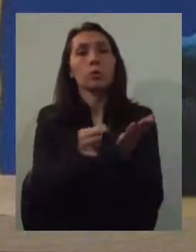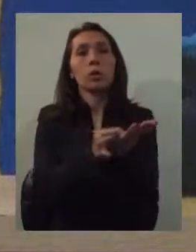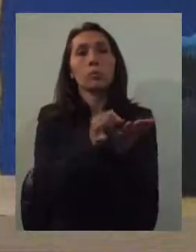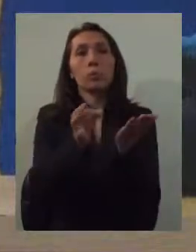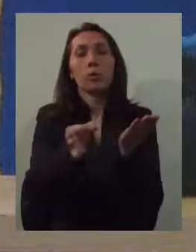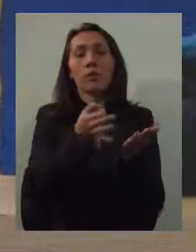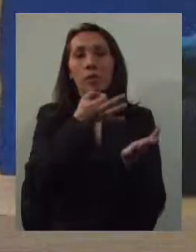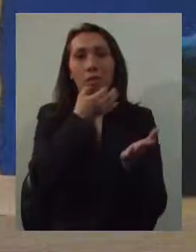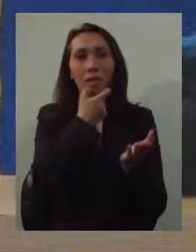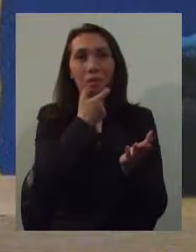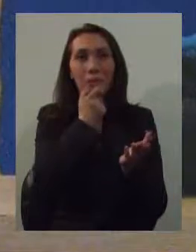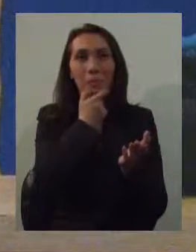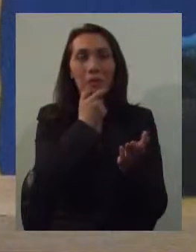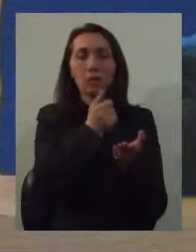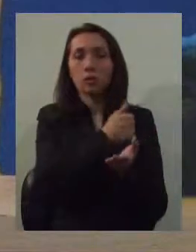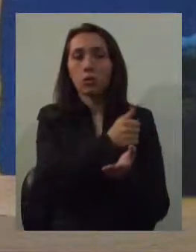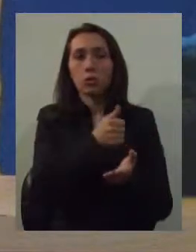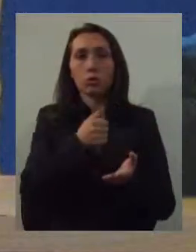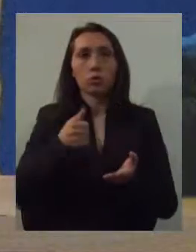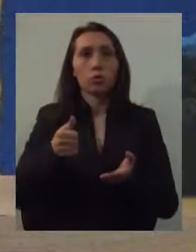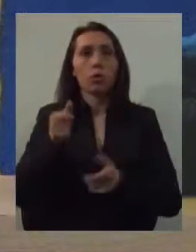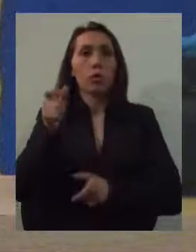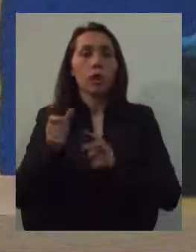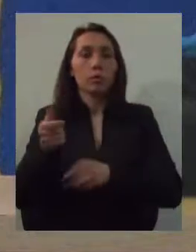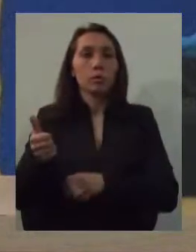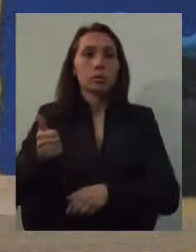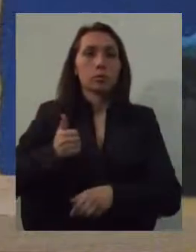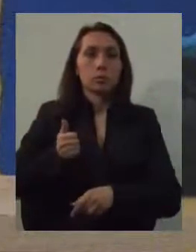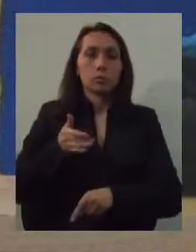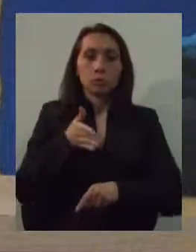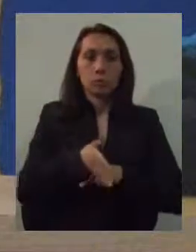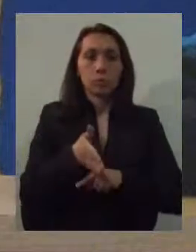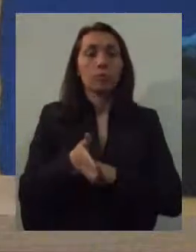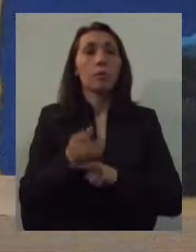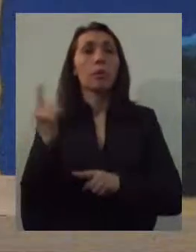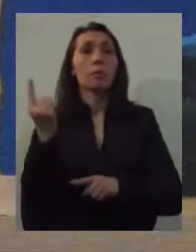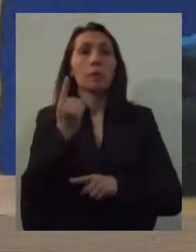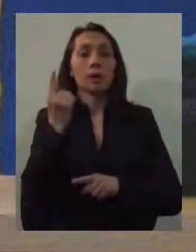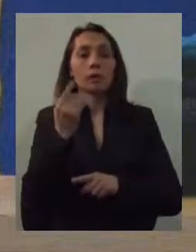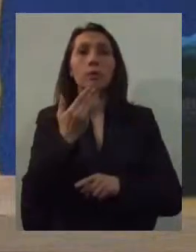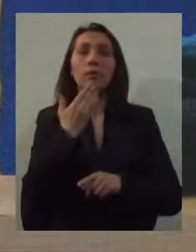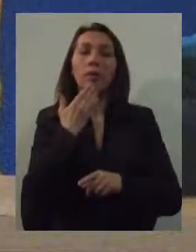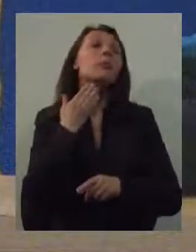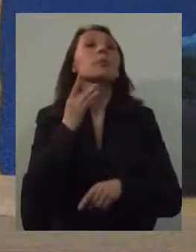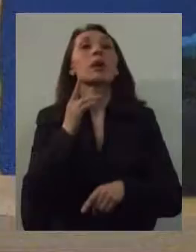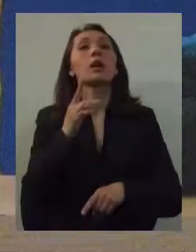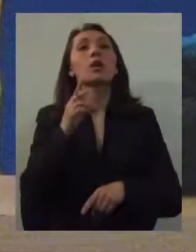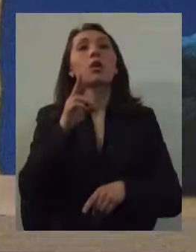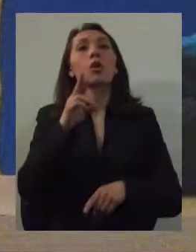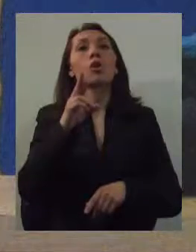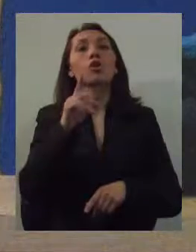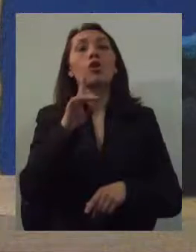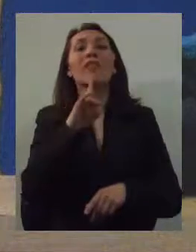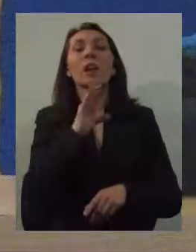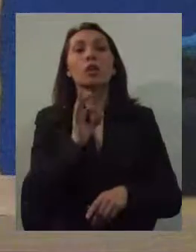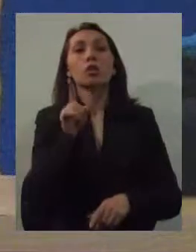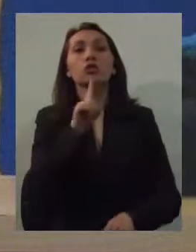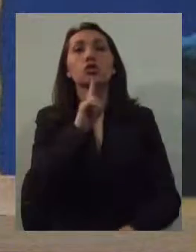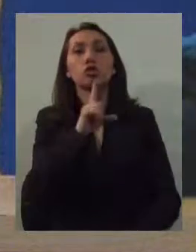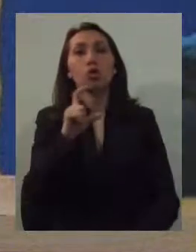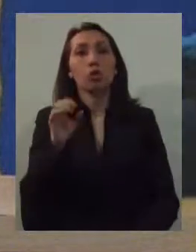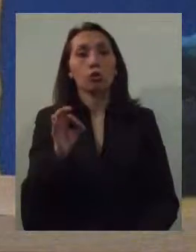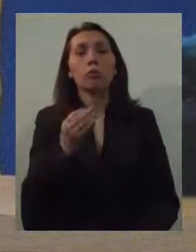de Mendoza, a todos los asistentes, y lo voy a particularizar en el doctor Roberto Stocco, también el